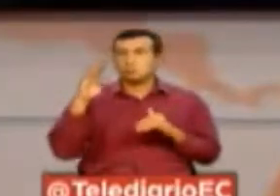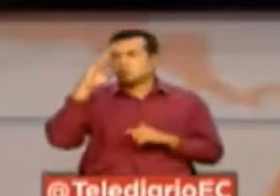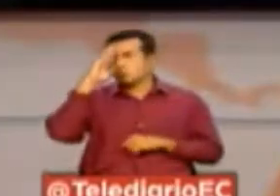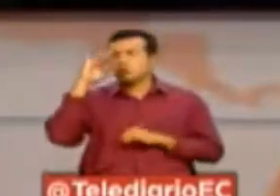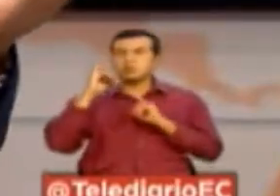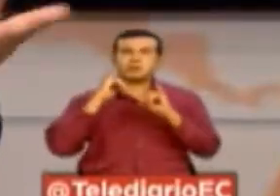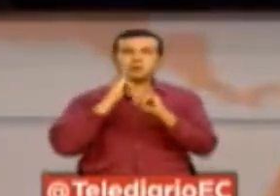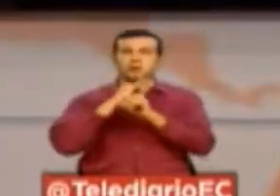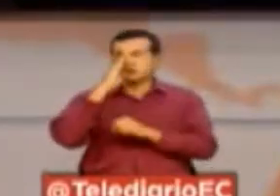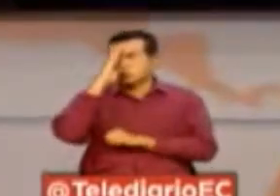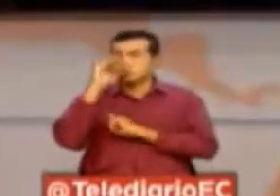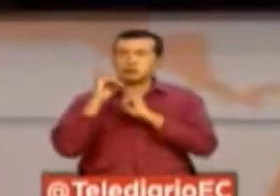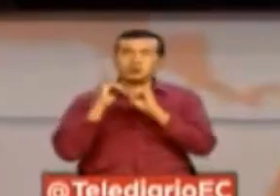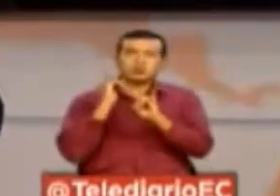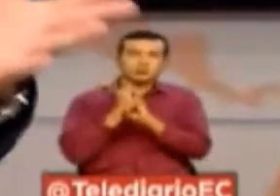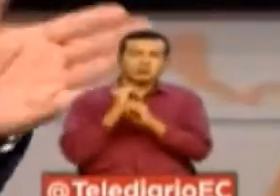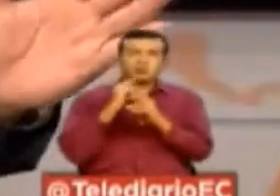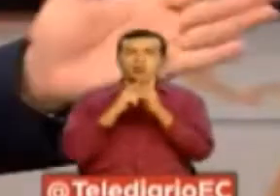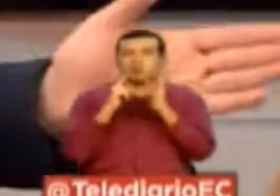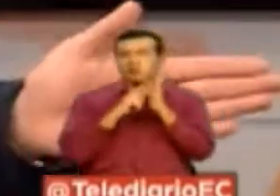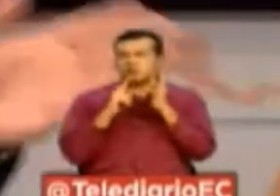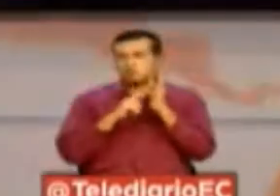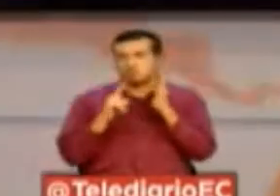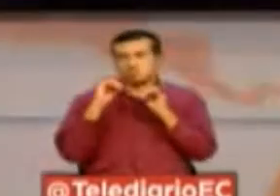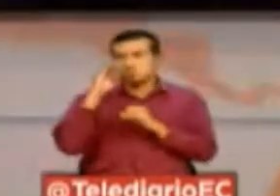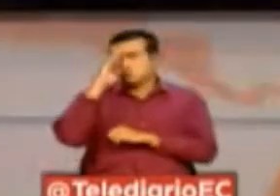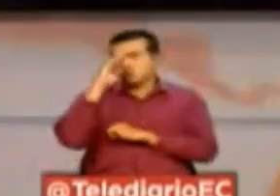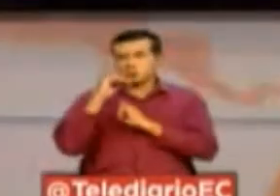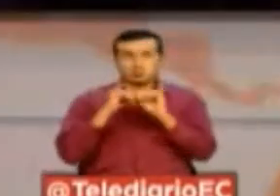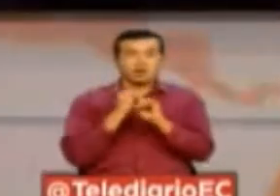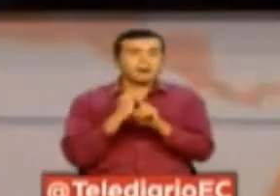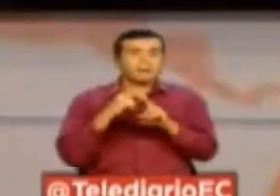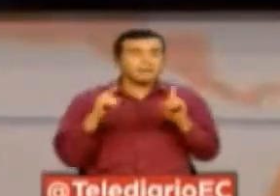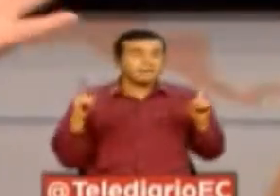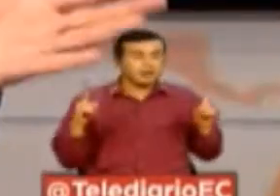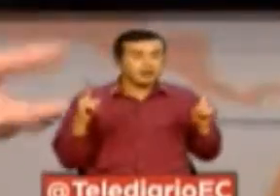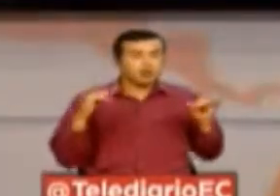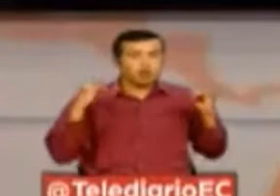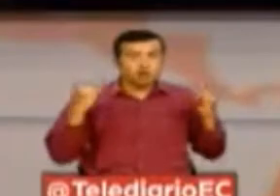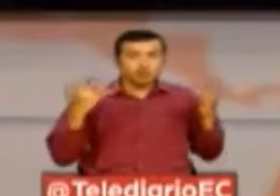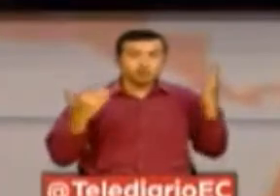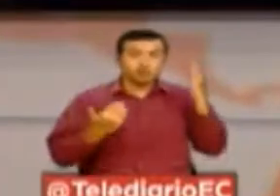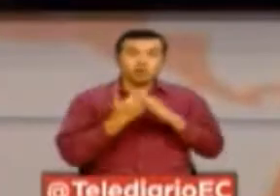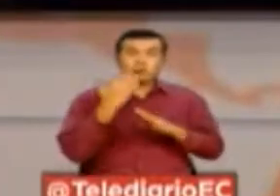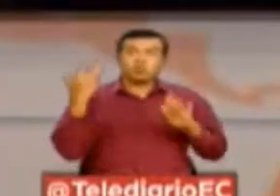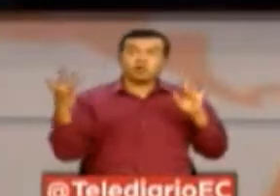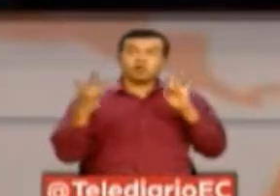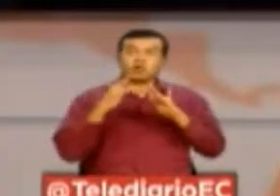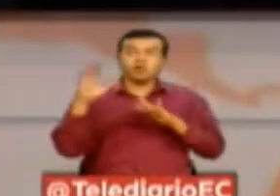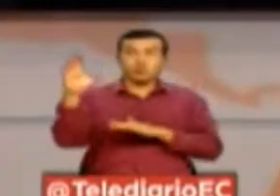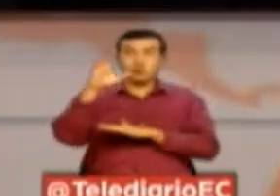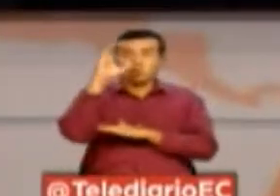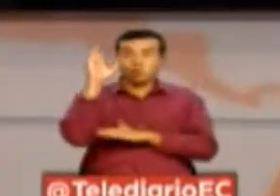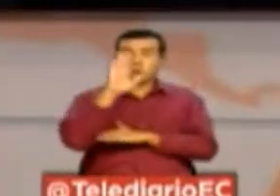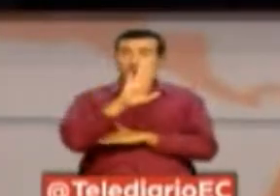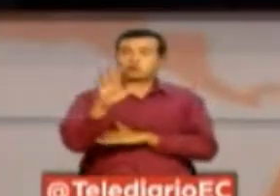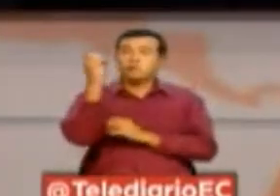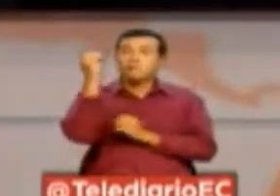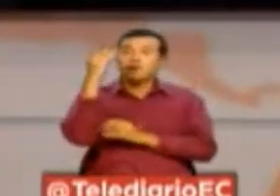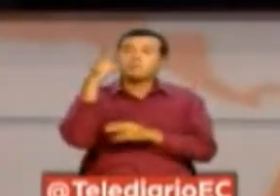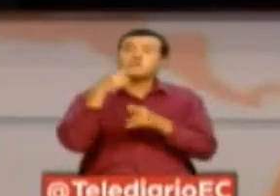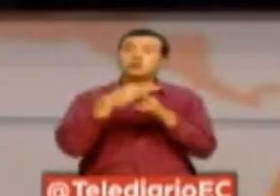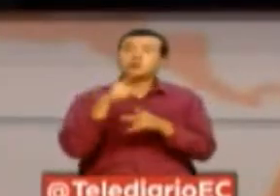interpol son las difusiones amarillas azul o roja de interpol pero está leer este nuevo sistema esta nueva plataforma nos va a